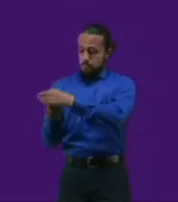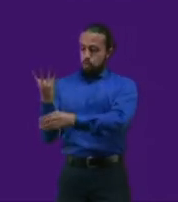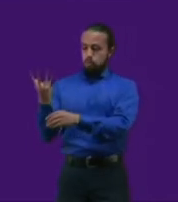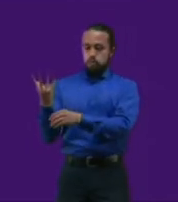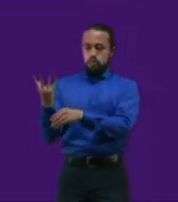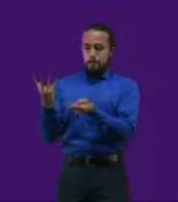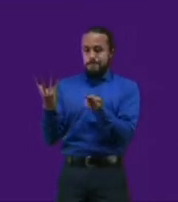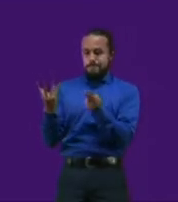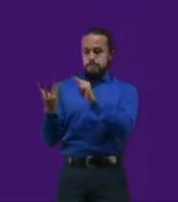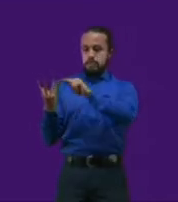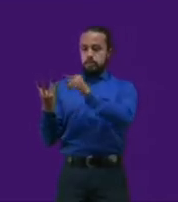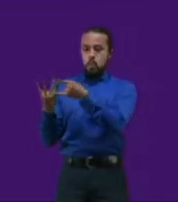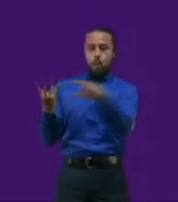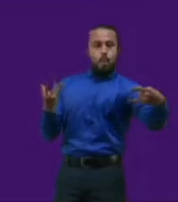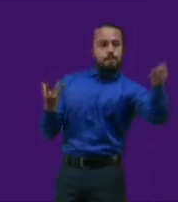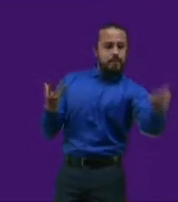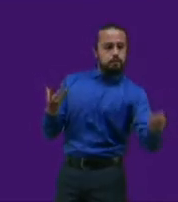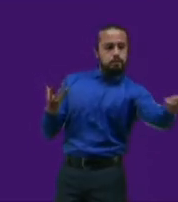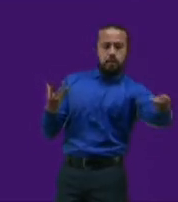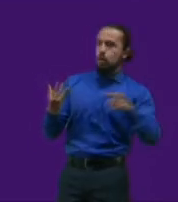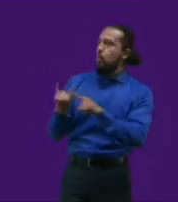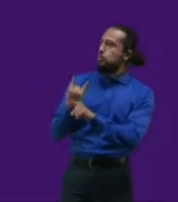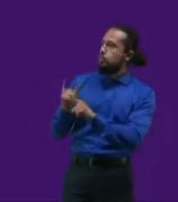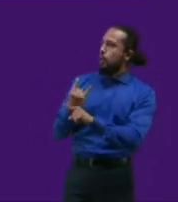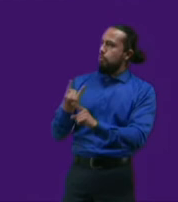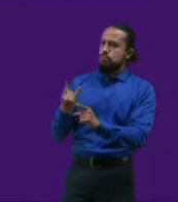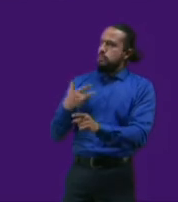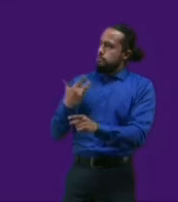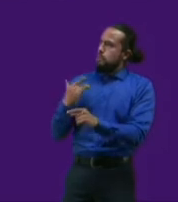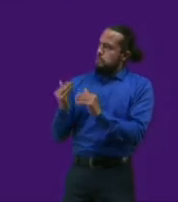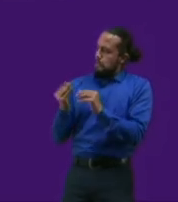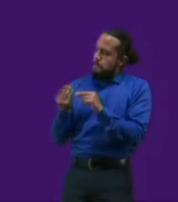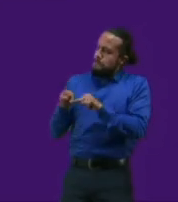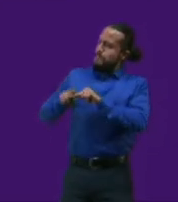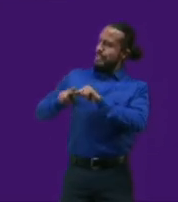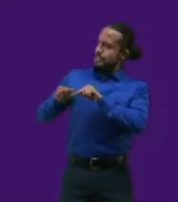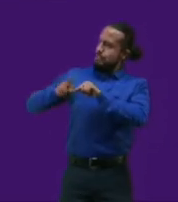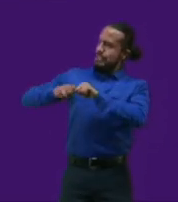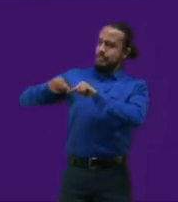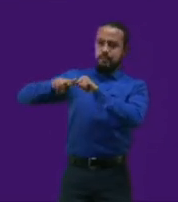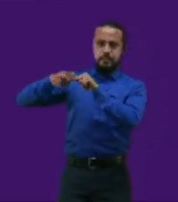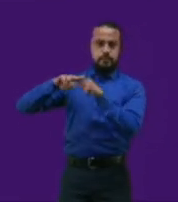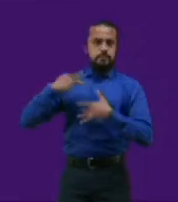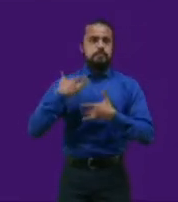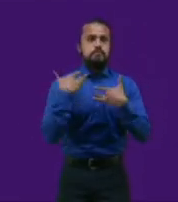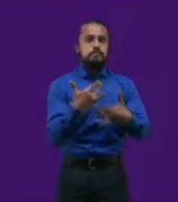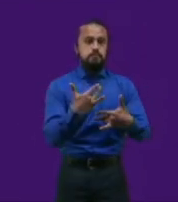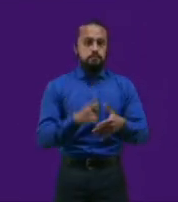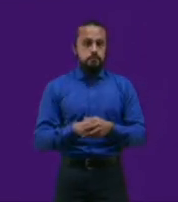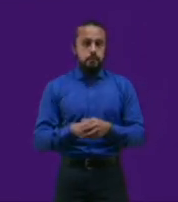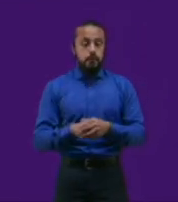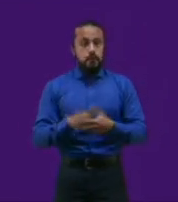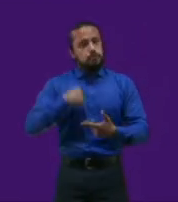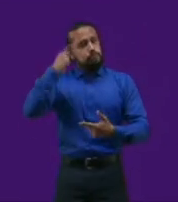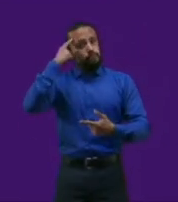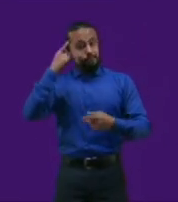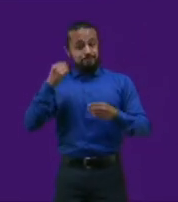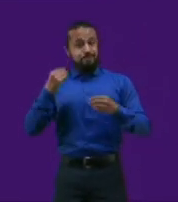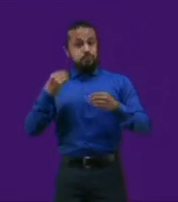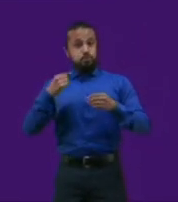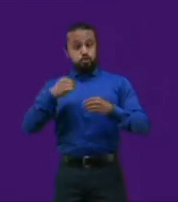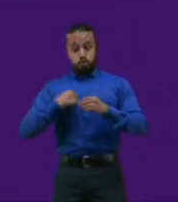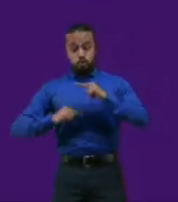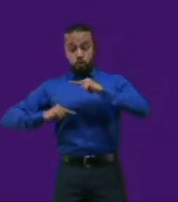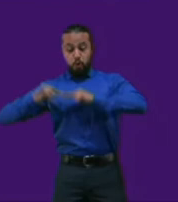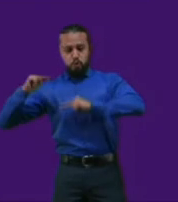usuario. Para mí eso es lo primero. Lo segundo es, una vez que sé que esa cosa que estoy construyendo le agrega valor al